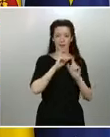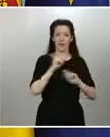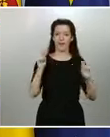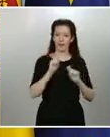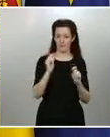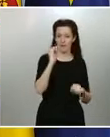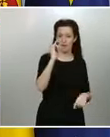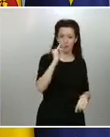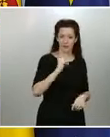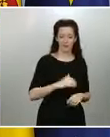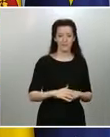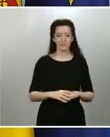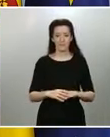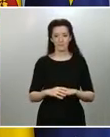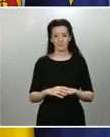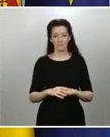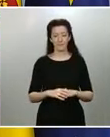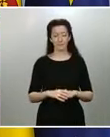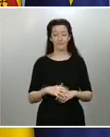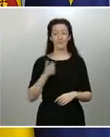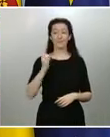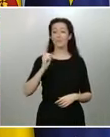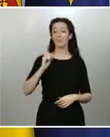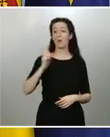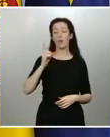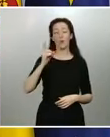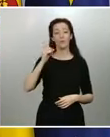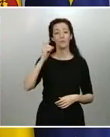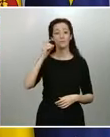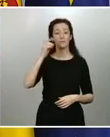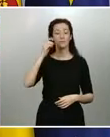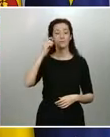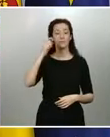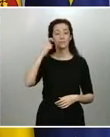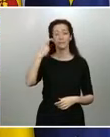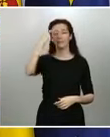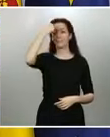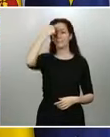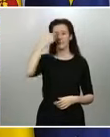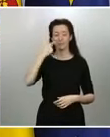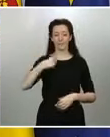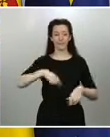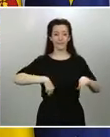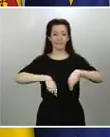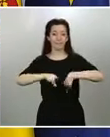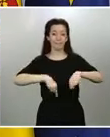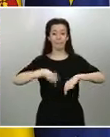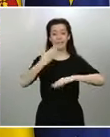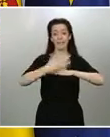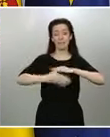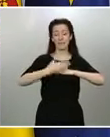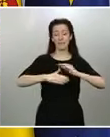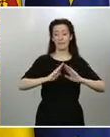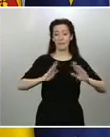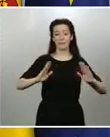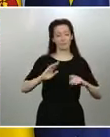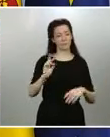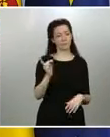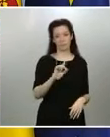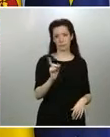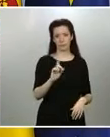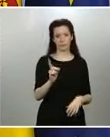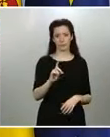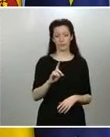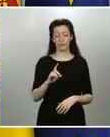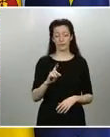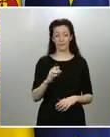simplemente en la parte de la restricción de la circulación tiene que también mirar que las razones que amparan las medidas